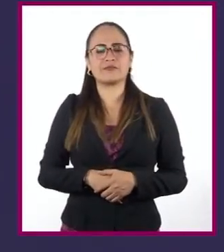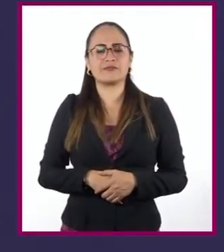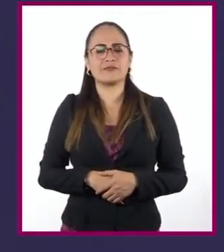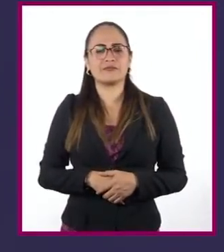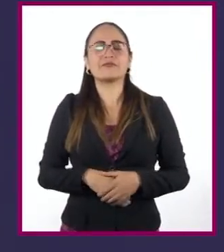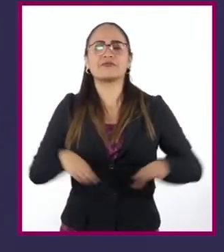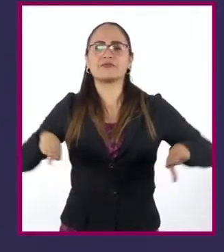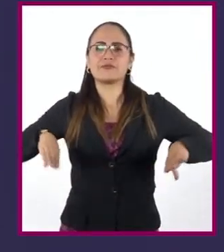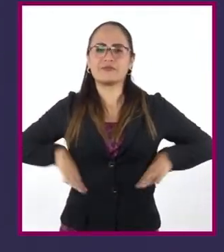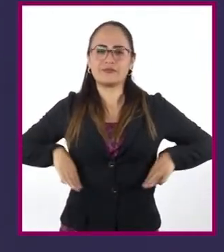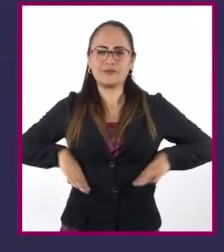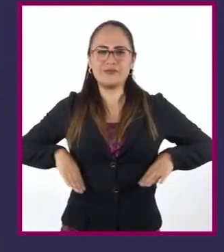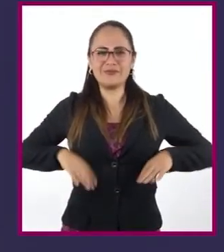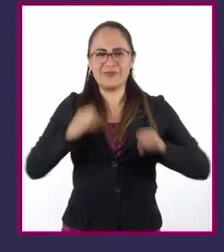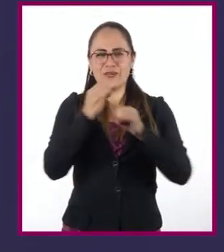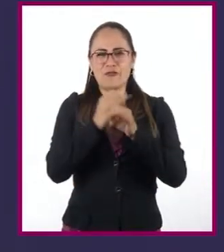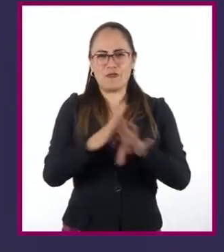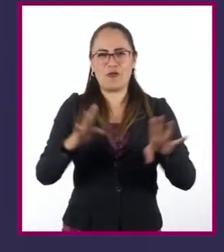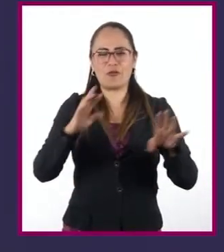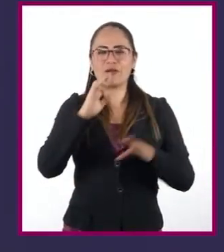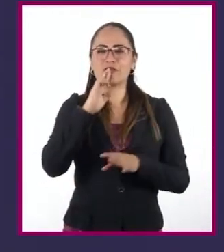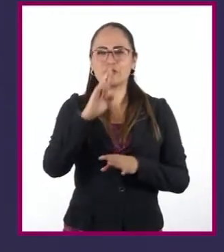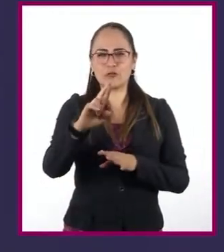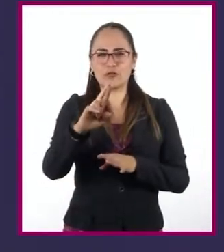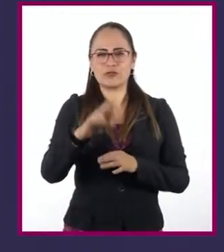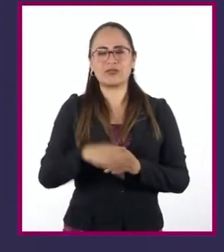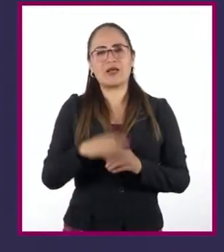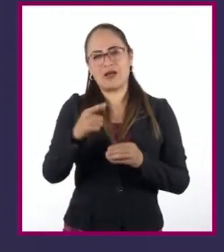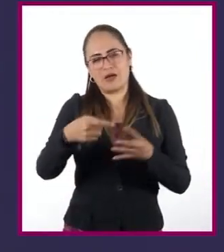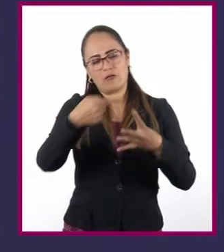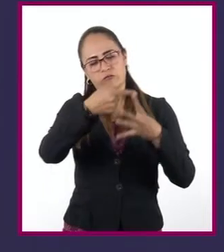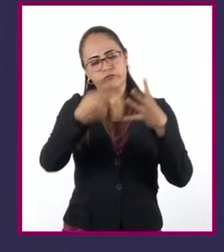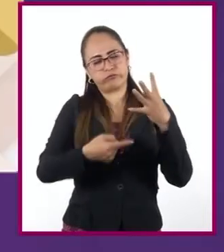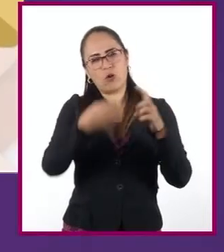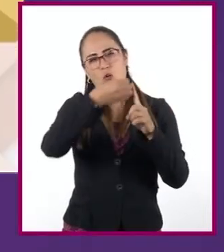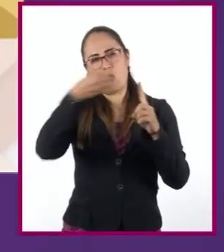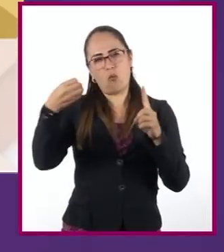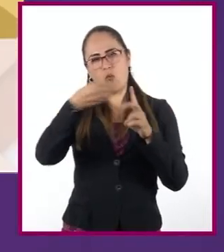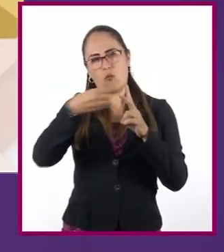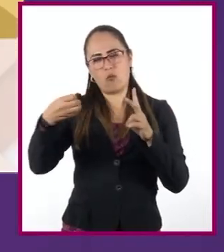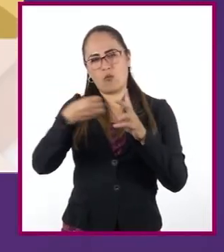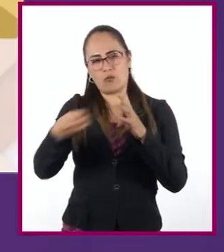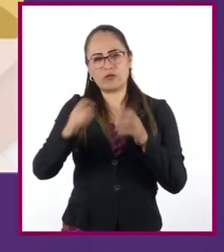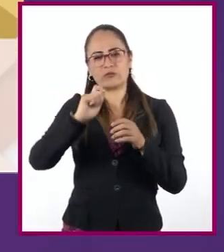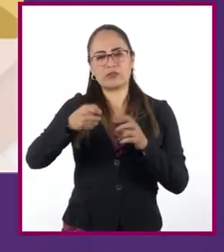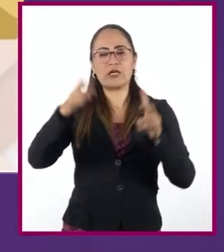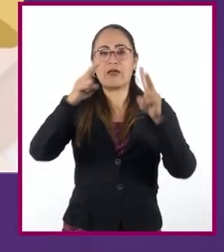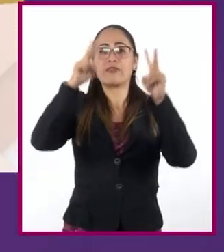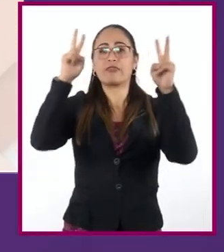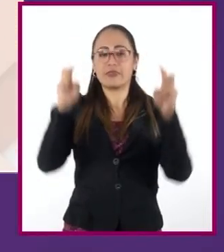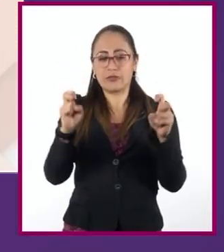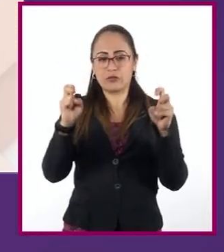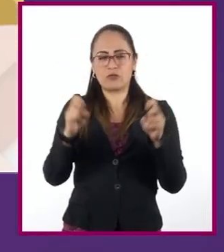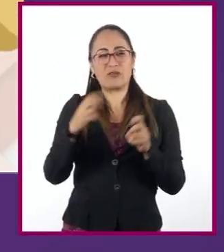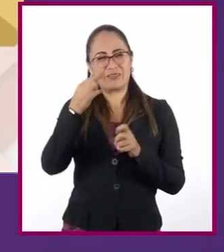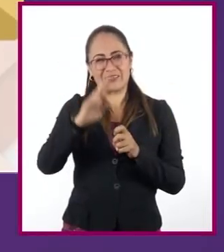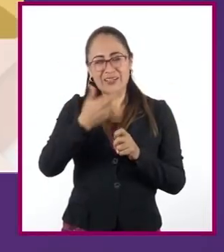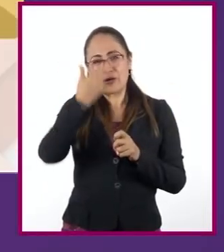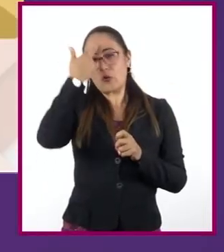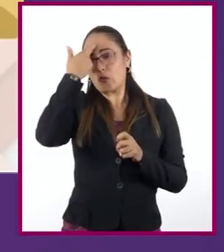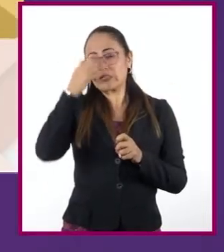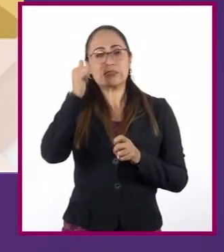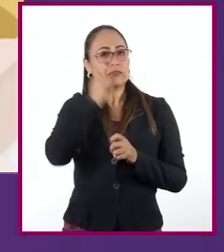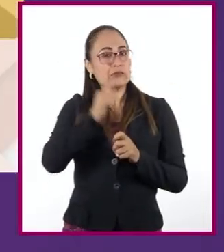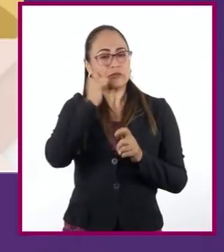Las características del informe de resultados en cuanto a su estructura son: título. Recuerden que debe reflejar